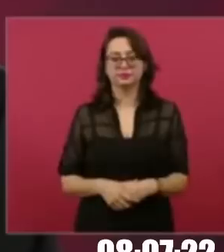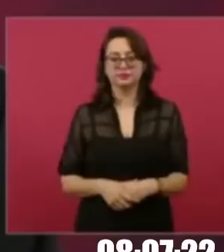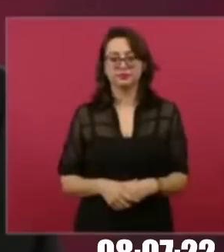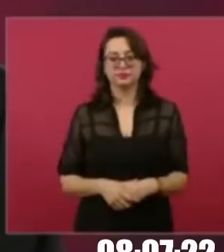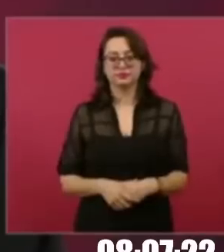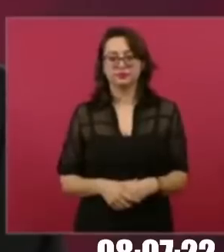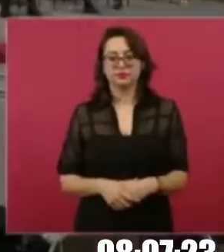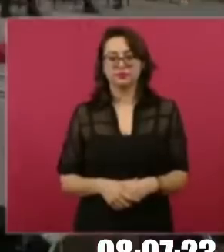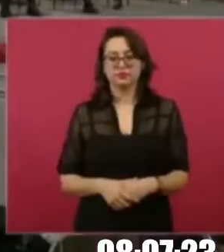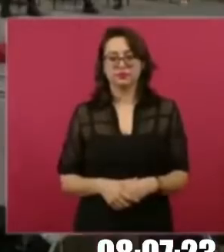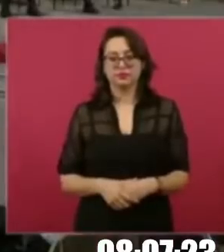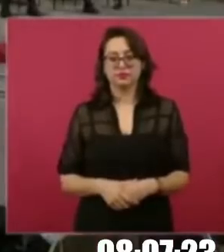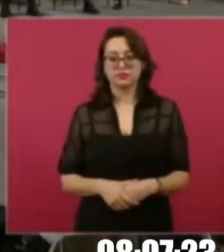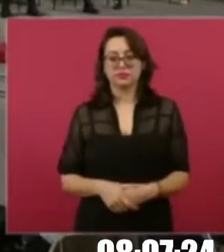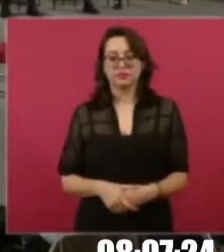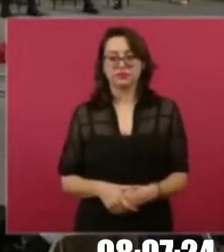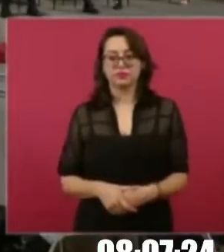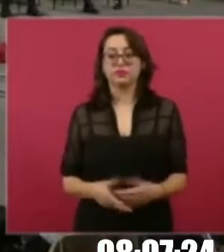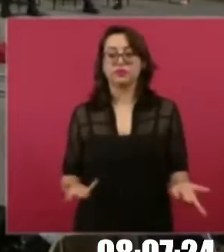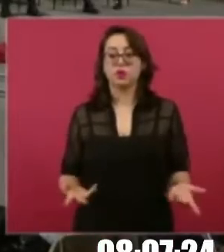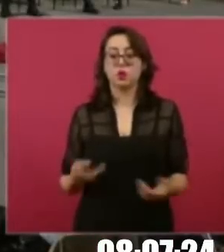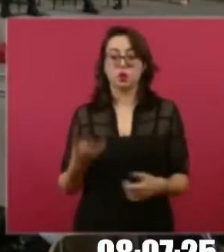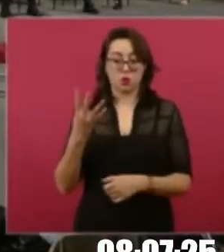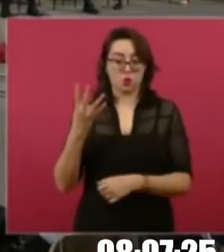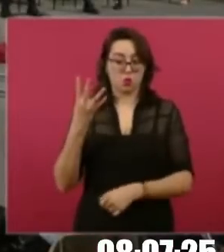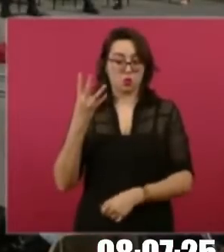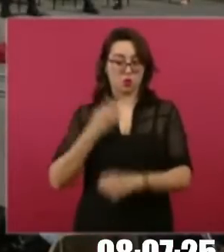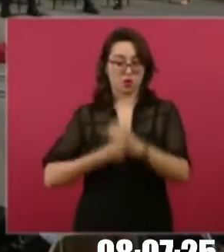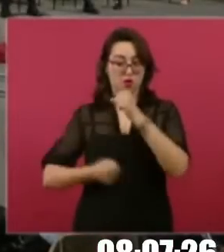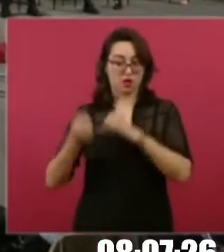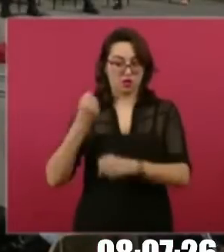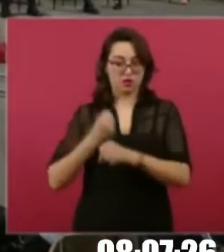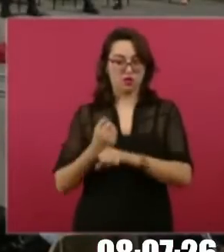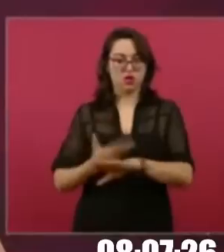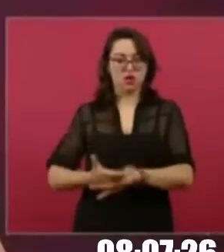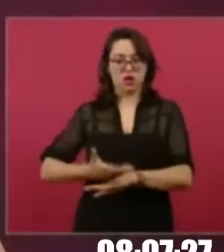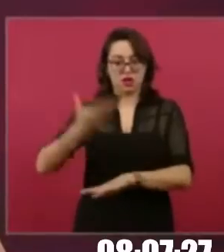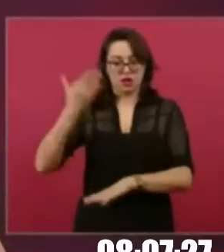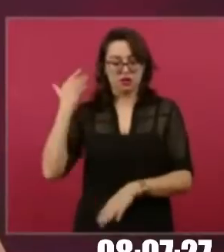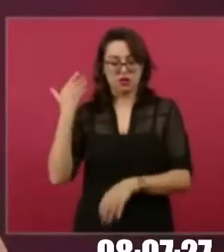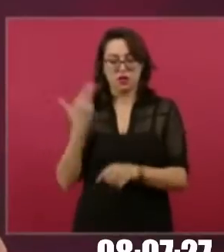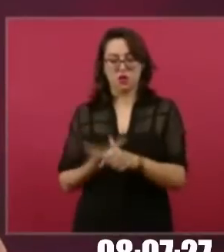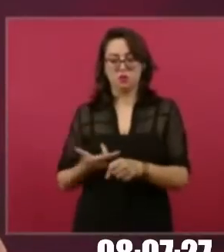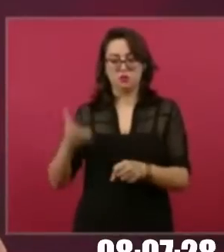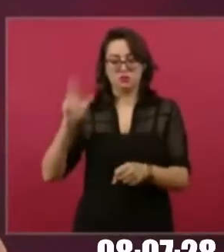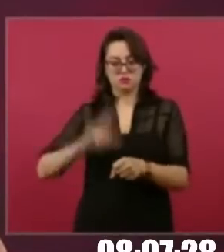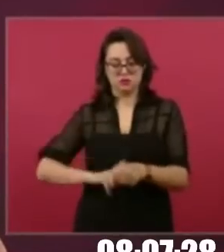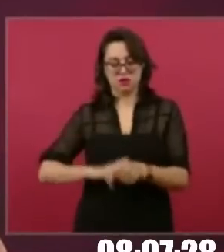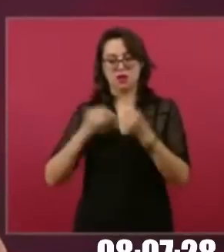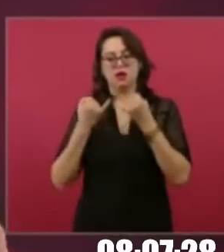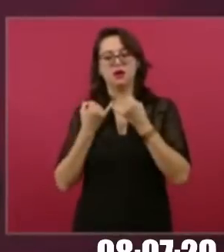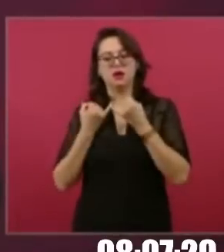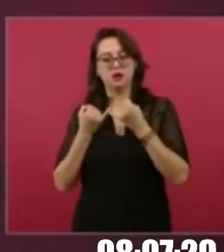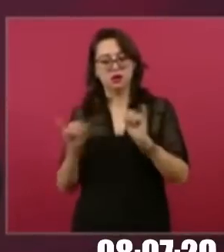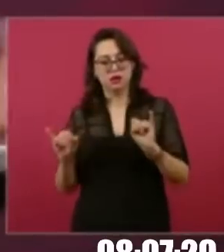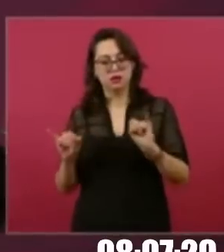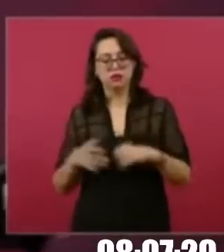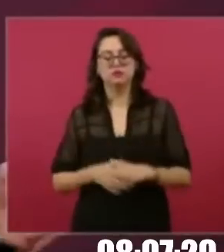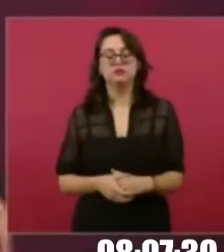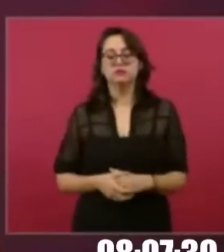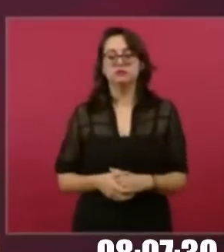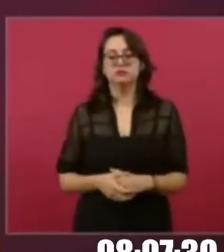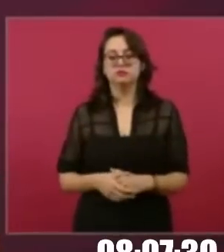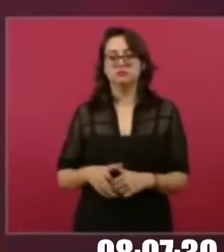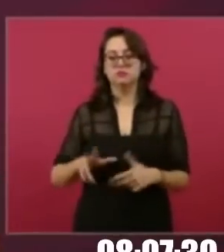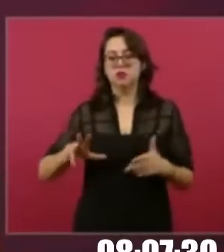hospital que en el primer huracán pasado en el último pasado se llenó de agua los aire acondicionados